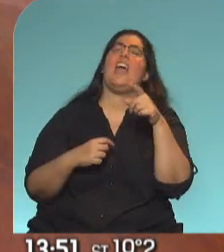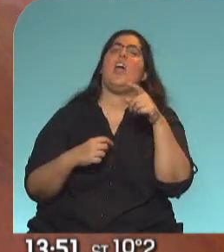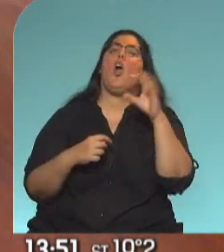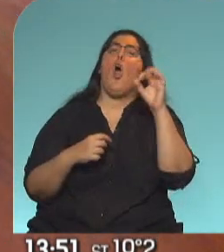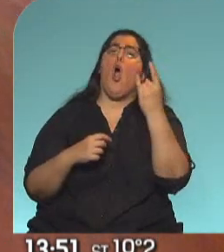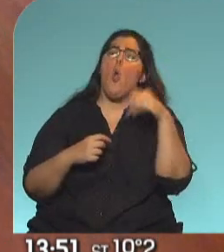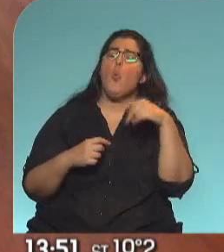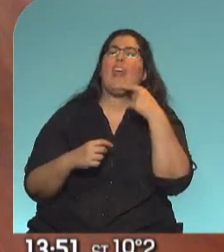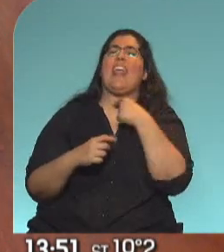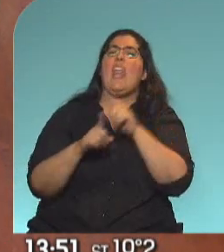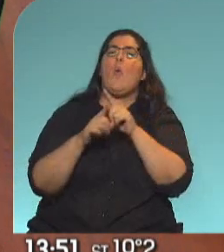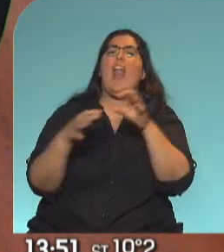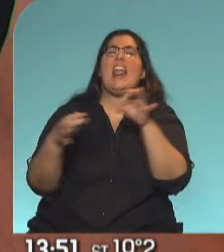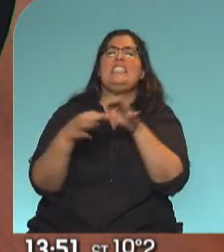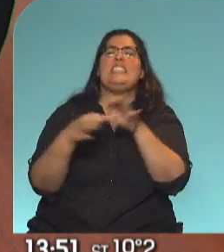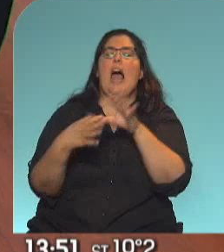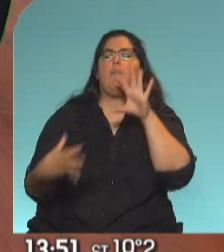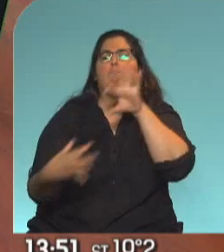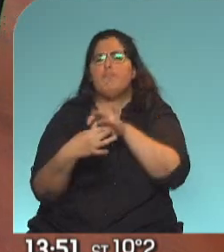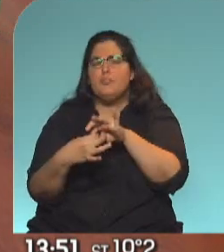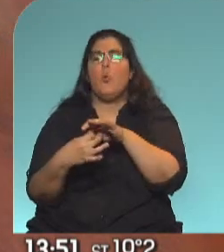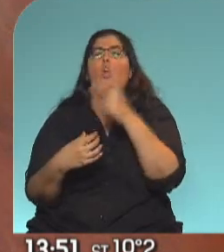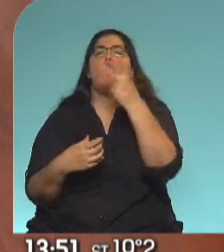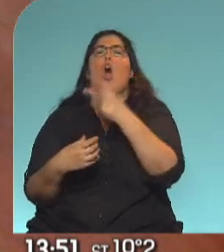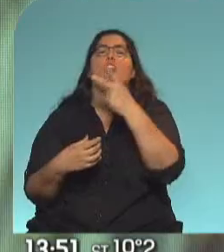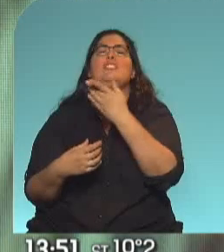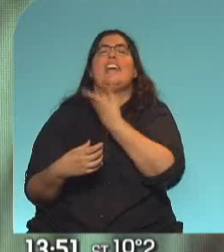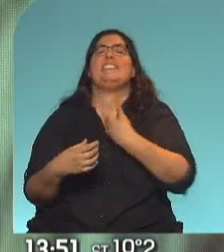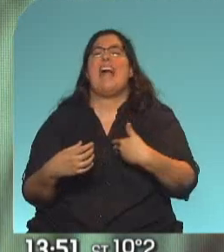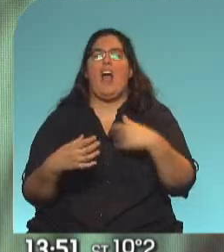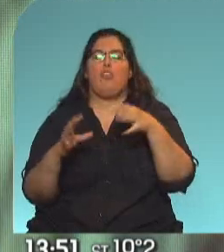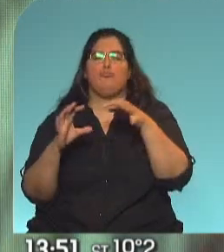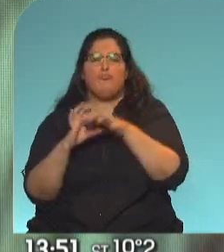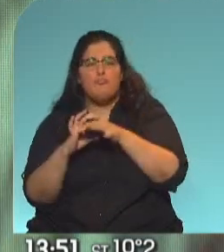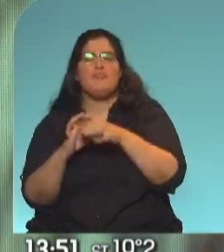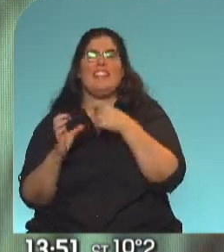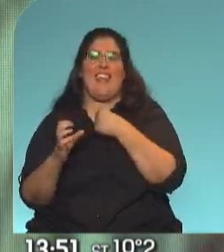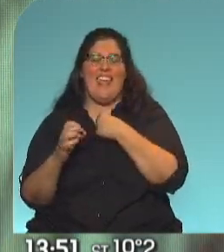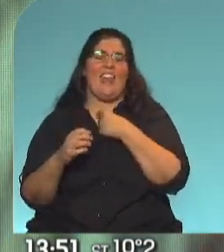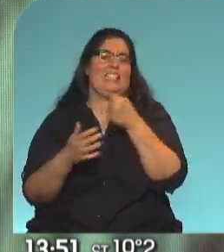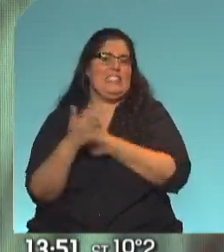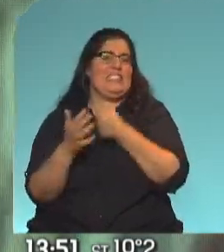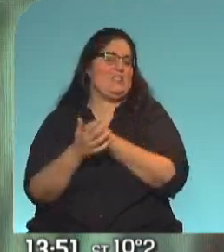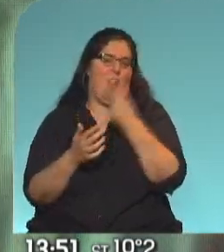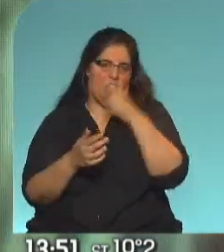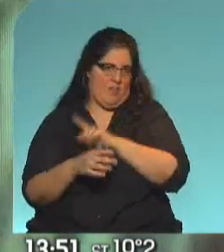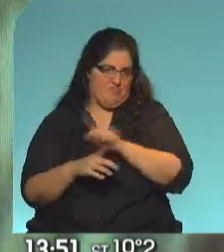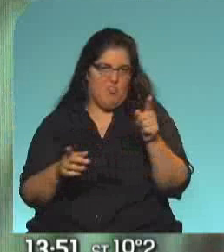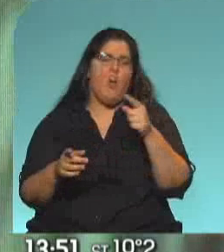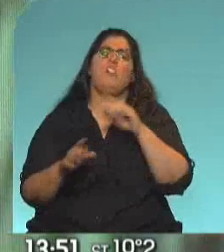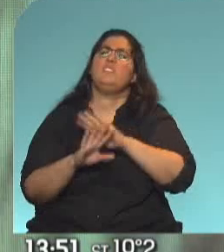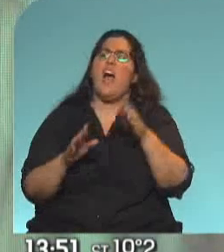unificar la isla, o de hecho hasta crear una federación de 2 estados que, bueno, nunca lograron. De hecho, fueron un referéndum